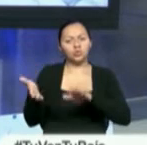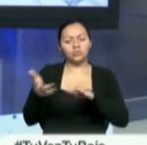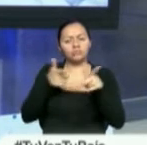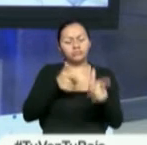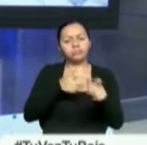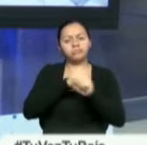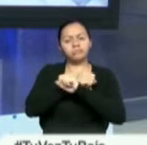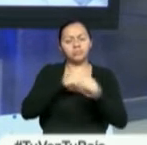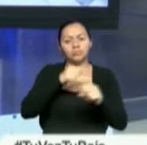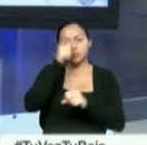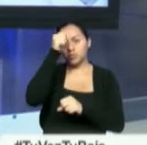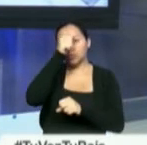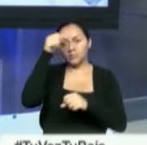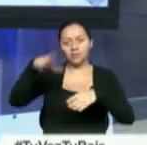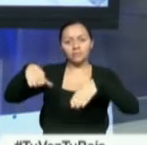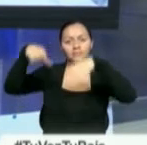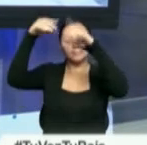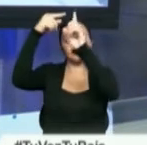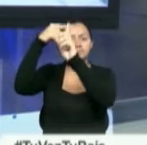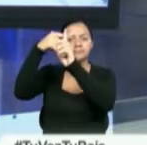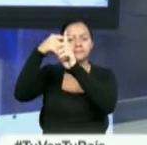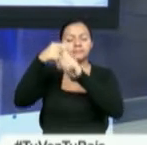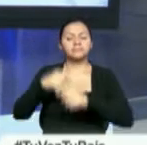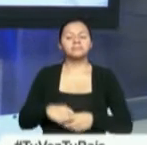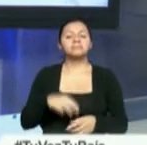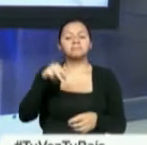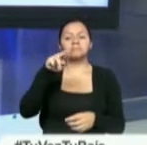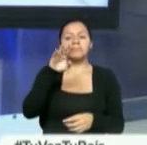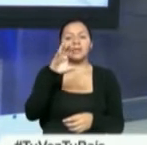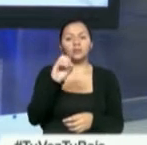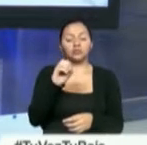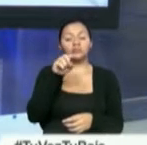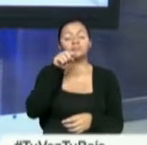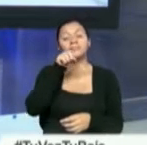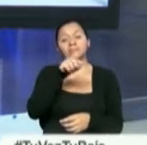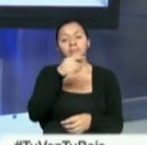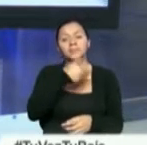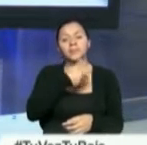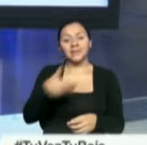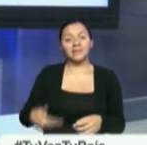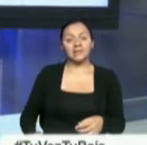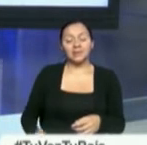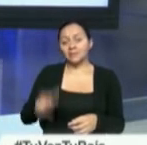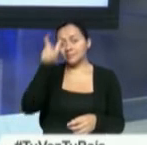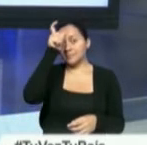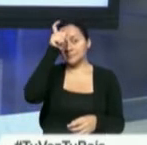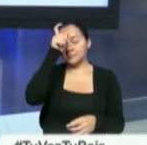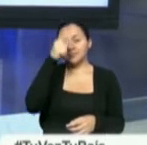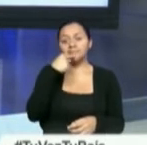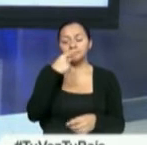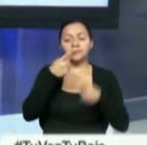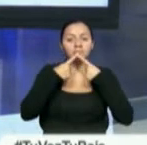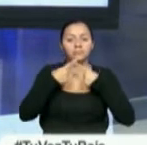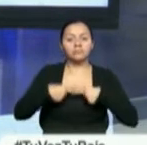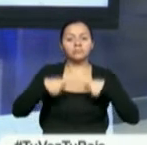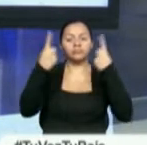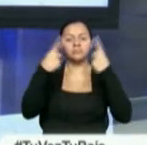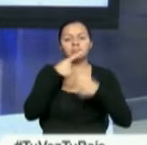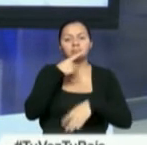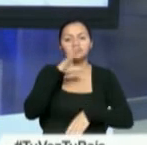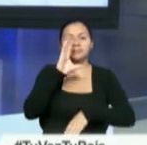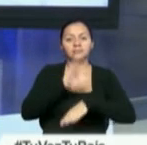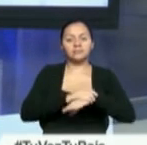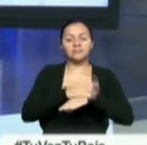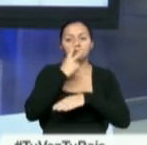domingo junto a la catedral copta de san marcos en tanto el presidente de abel fatalá al sisi anunció la detención de